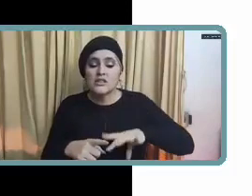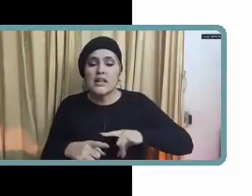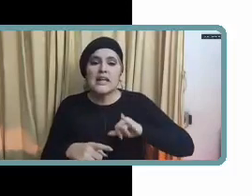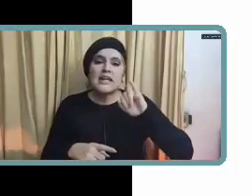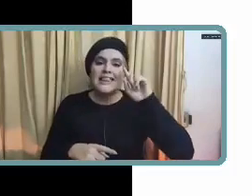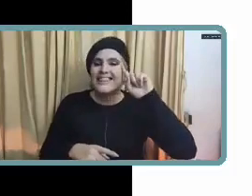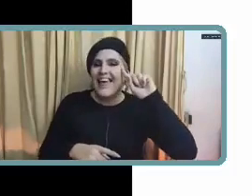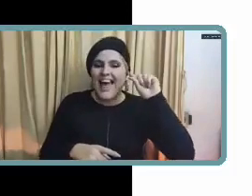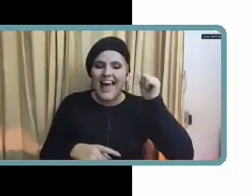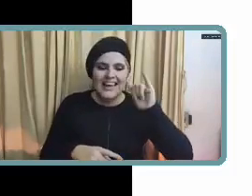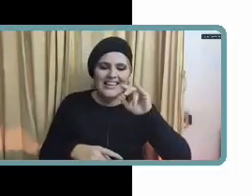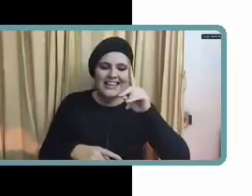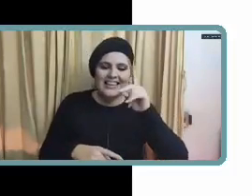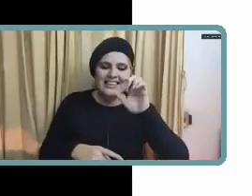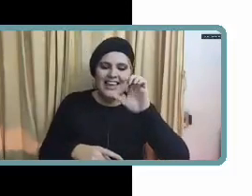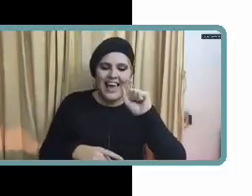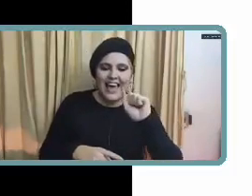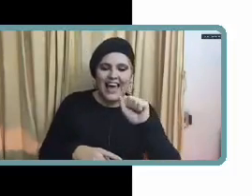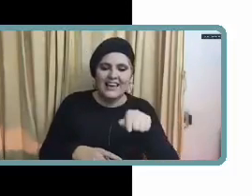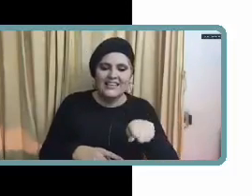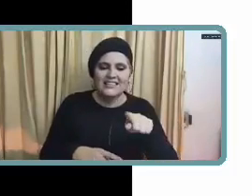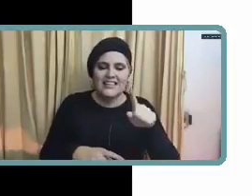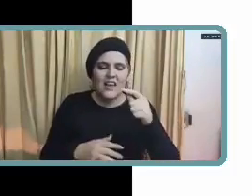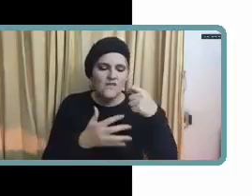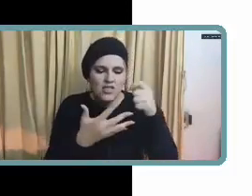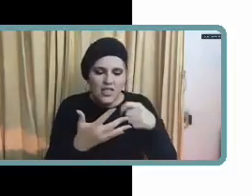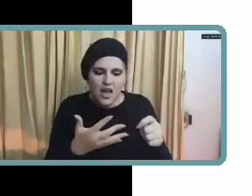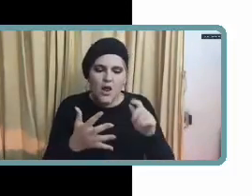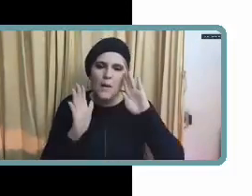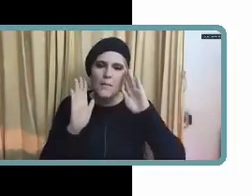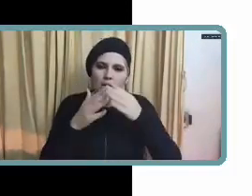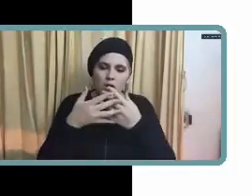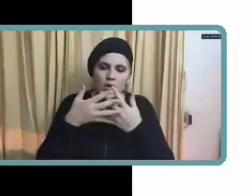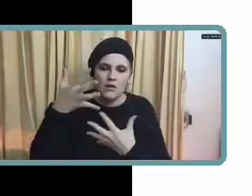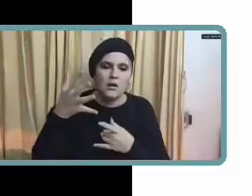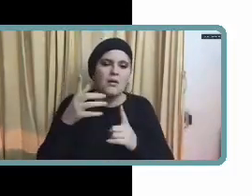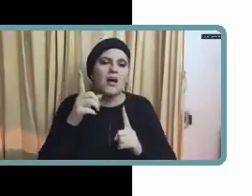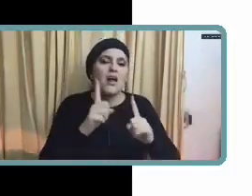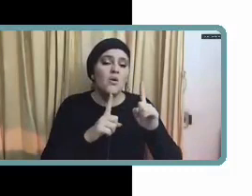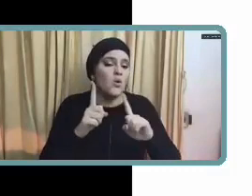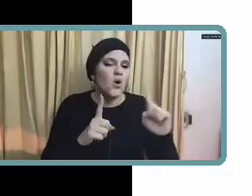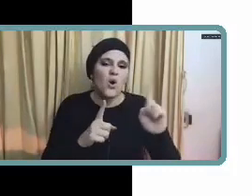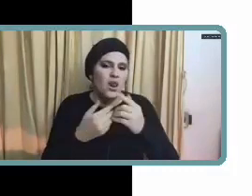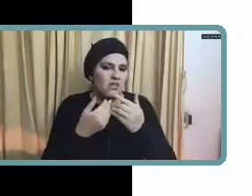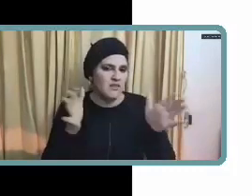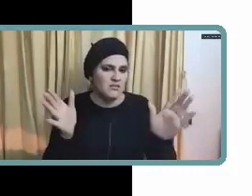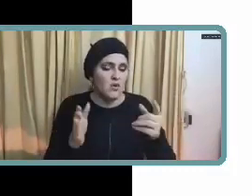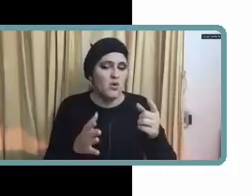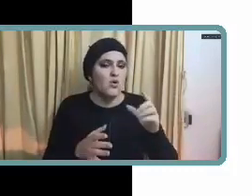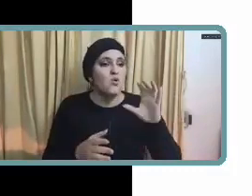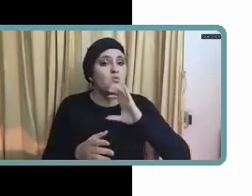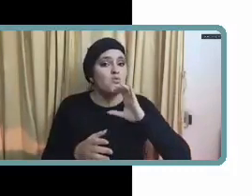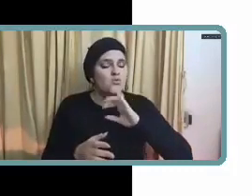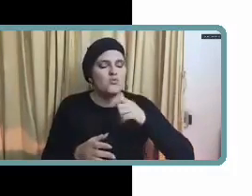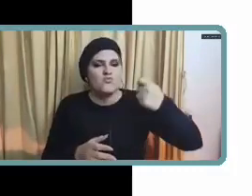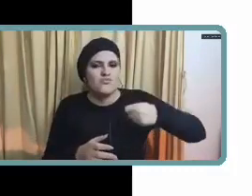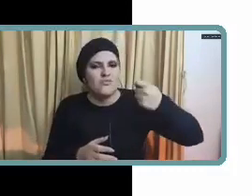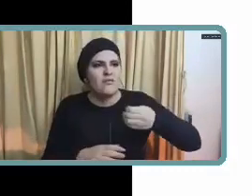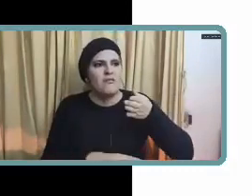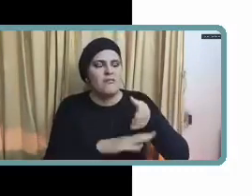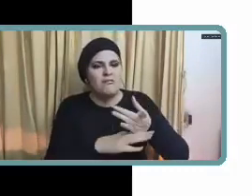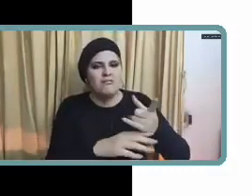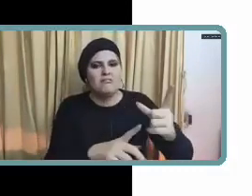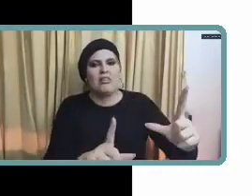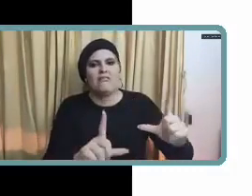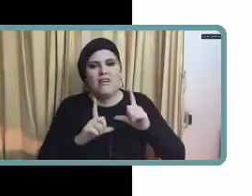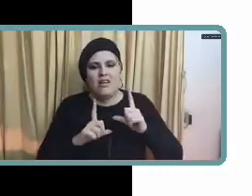como DADOS y ADR no son de uso libre, porque hay que hacer un curso que cuesta muy caro y que hay que certificarlo. Sin embargo, yo